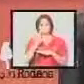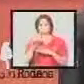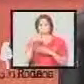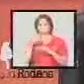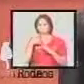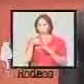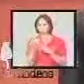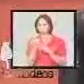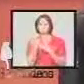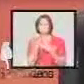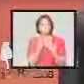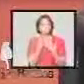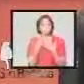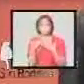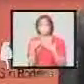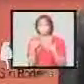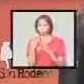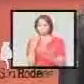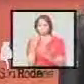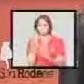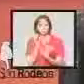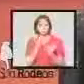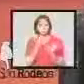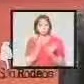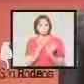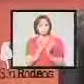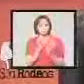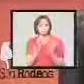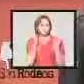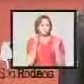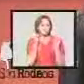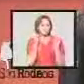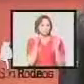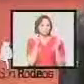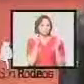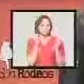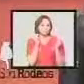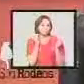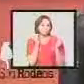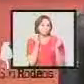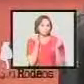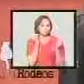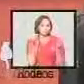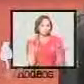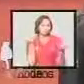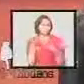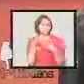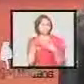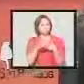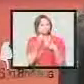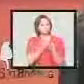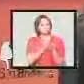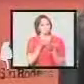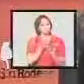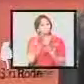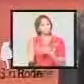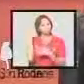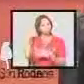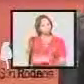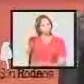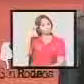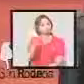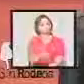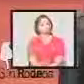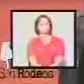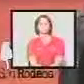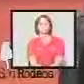que esperar y hacer las filas, ¿verdad? Y son atendidos inmediatamente y tramitados los créditos de manera muy ágil. Don Juan